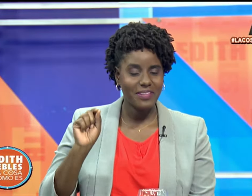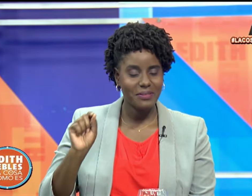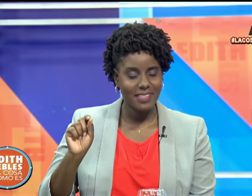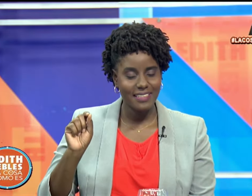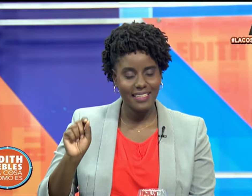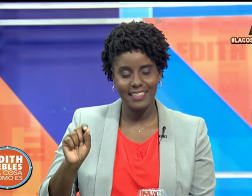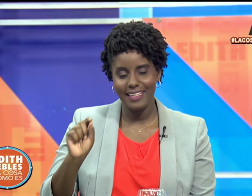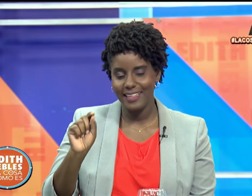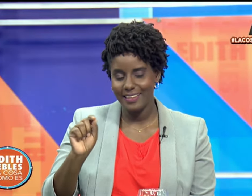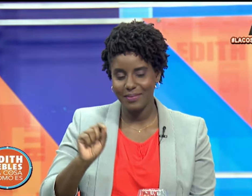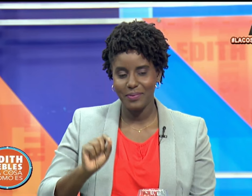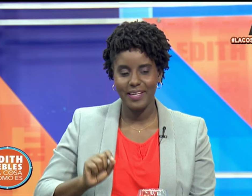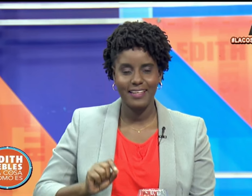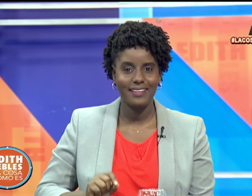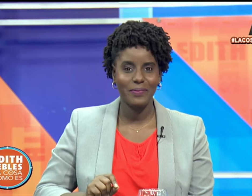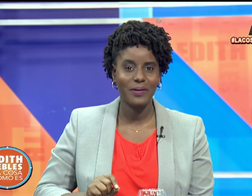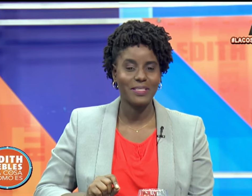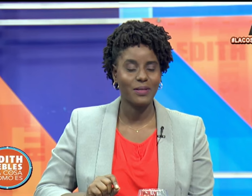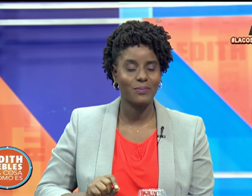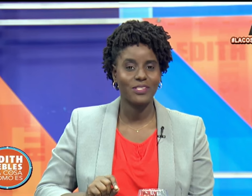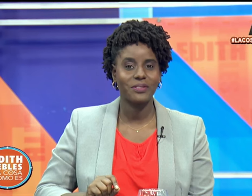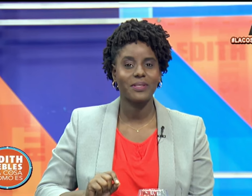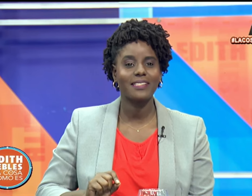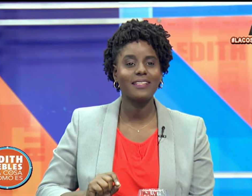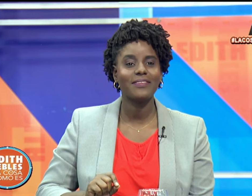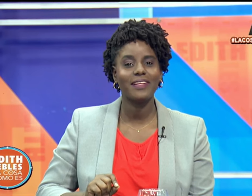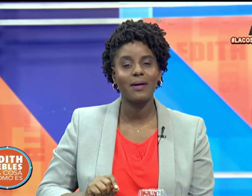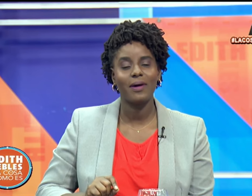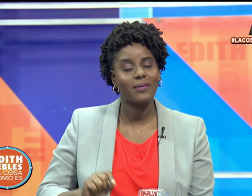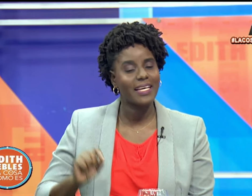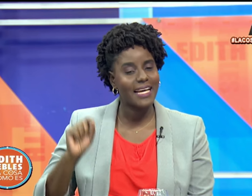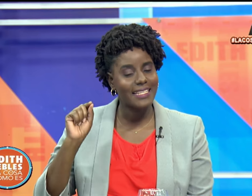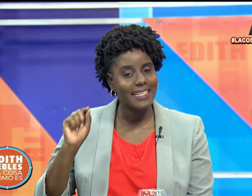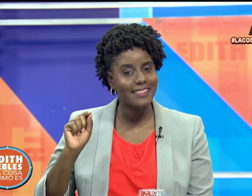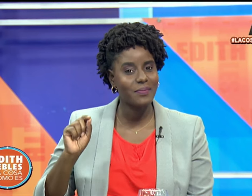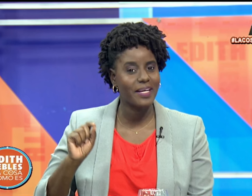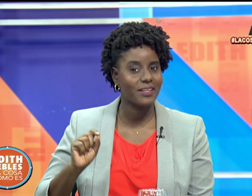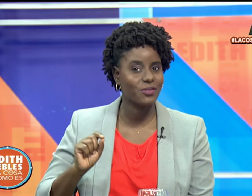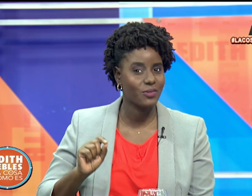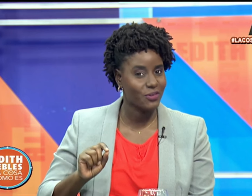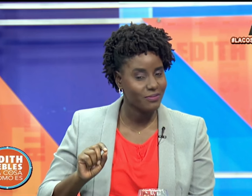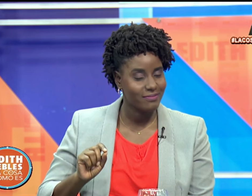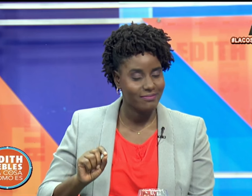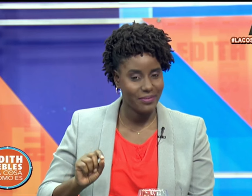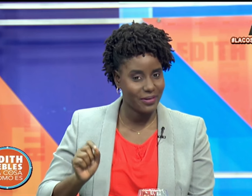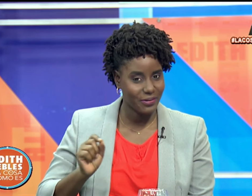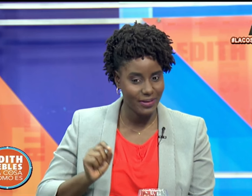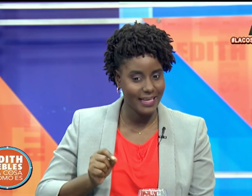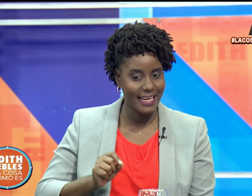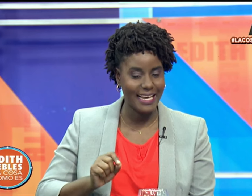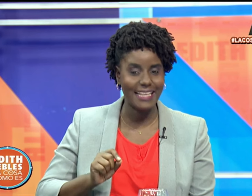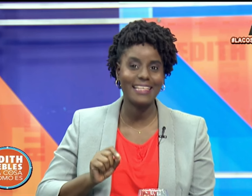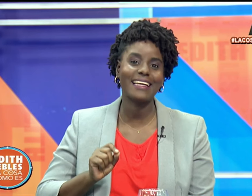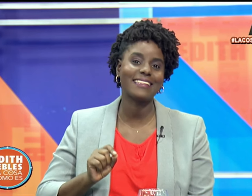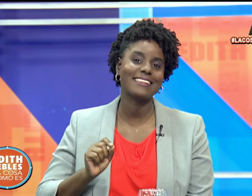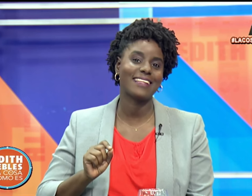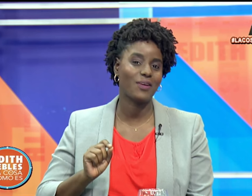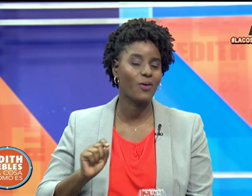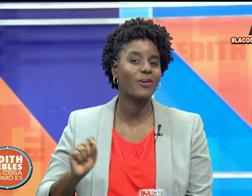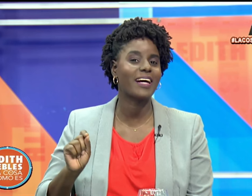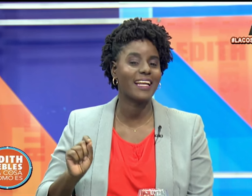A mí me faltó hacer la tareita, porque aquí preguntan los muchachos qué significa maula, y ayer eso me resonó, pero la gente